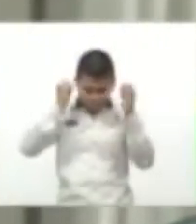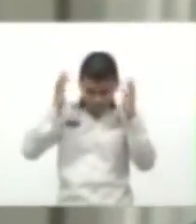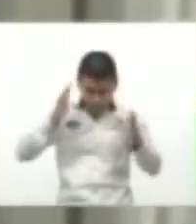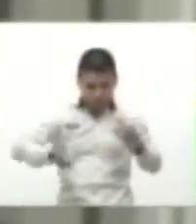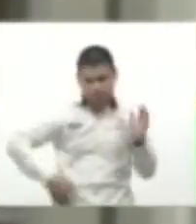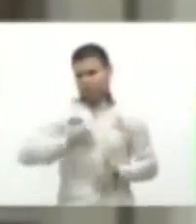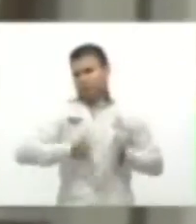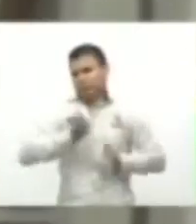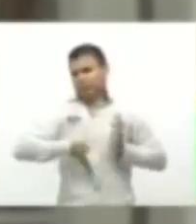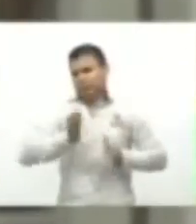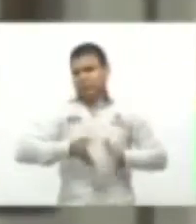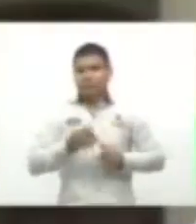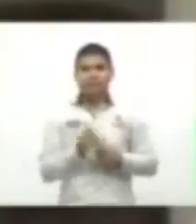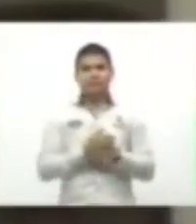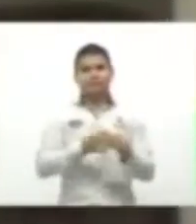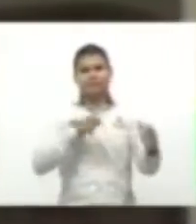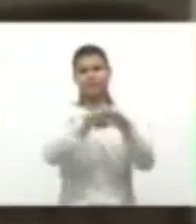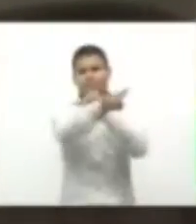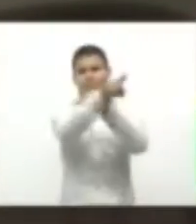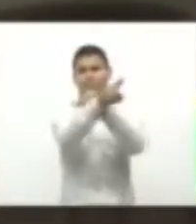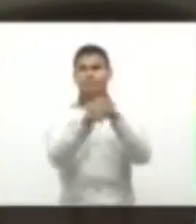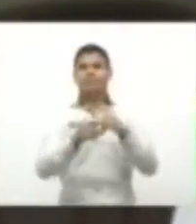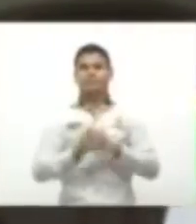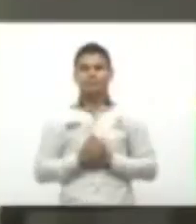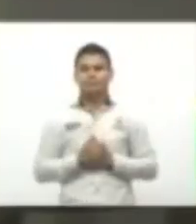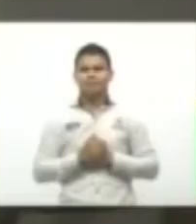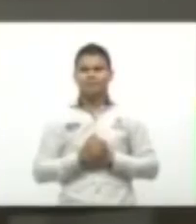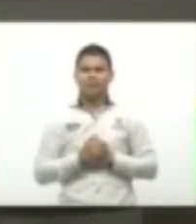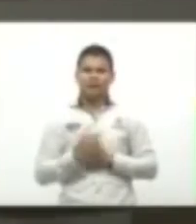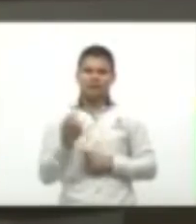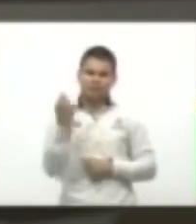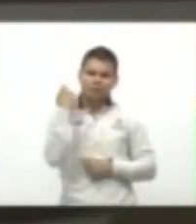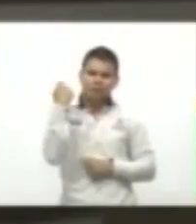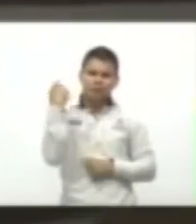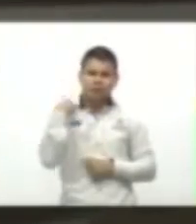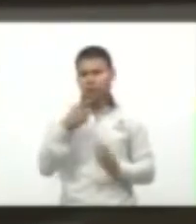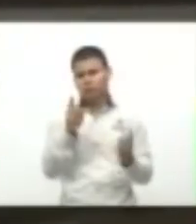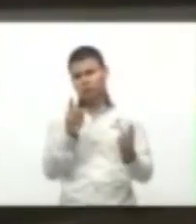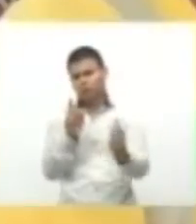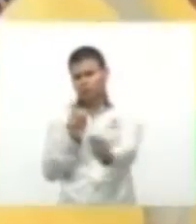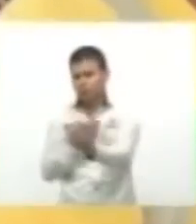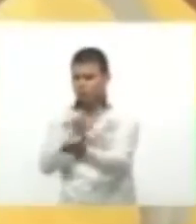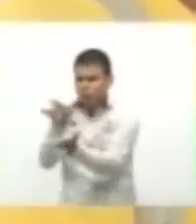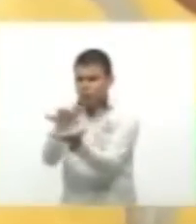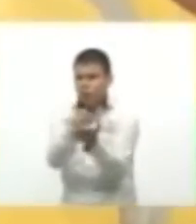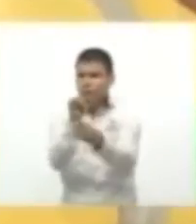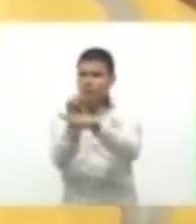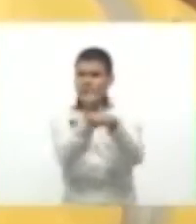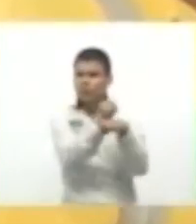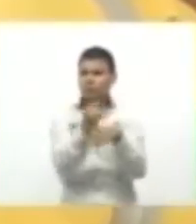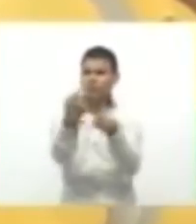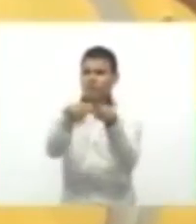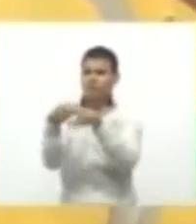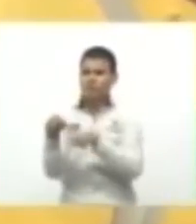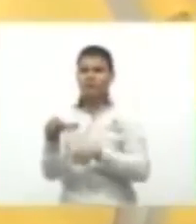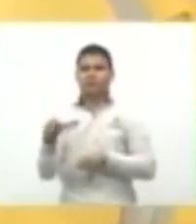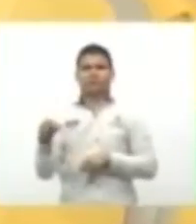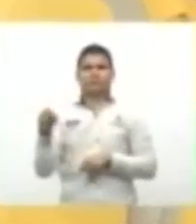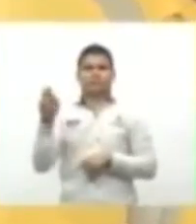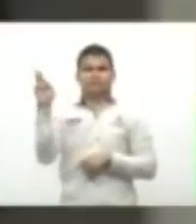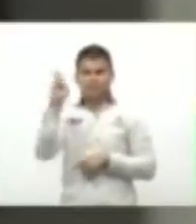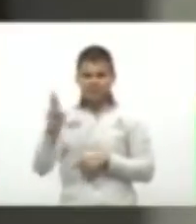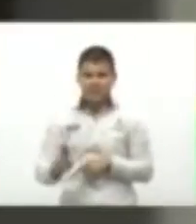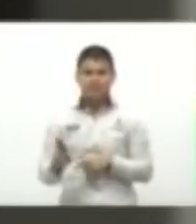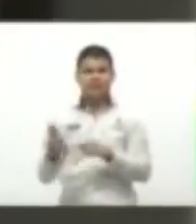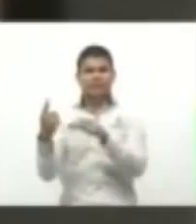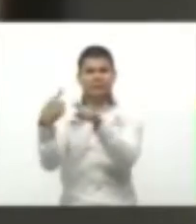el sindicalista, en el transcurso del día estuvo visitando junto a varias instituciones a un corregimiento en la zona carbonífera del Cesar, donde se busca solucionar